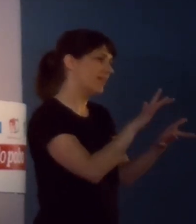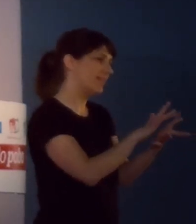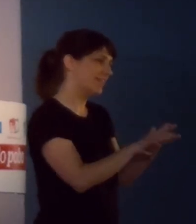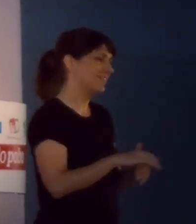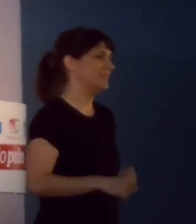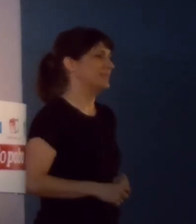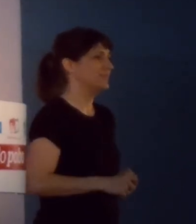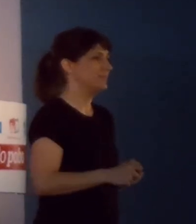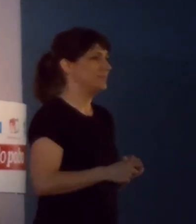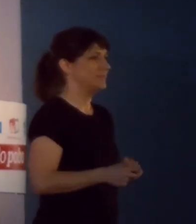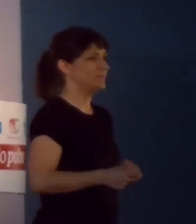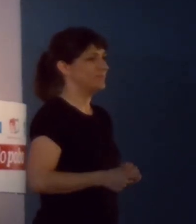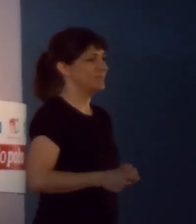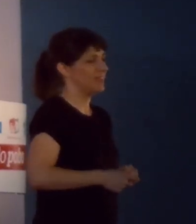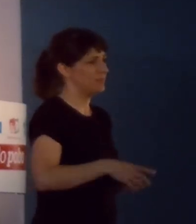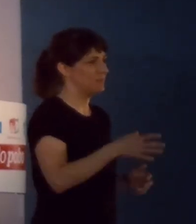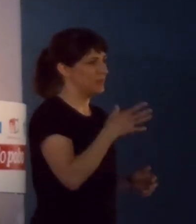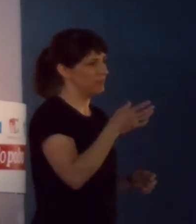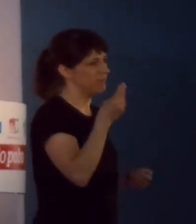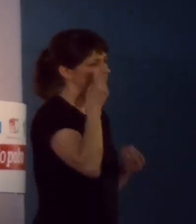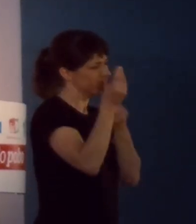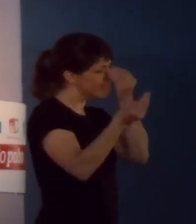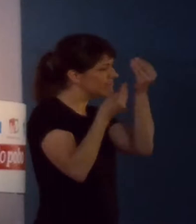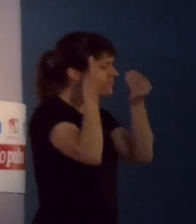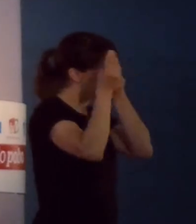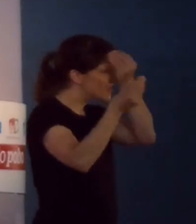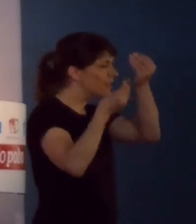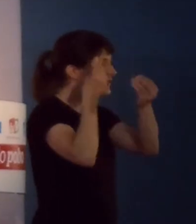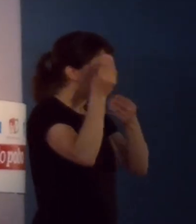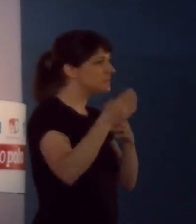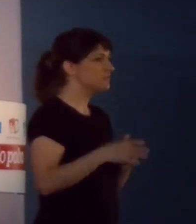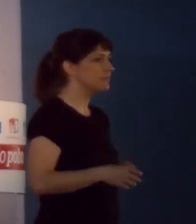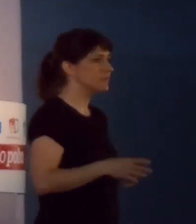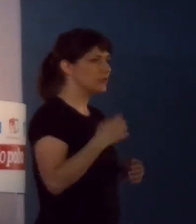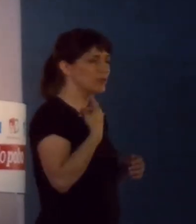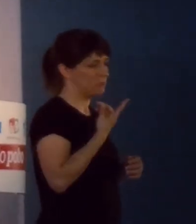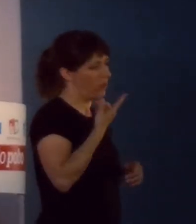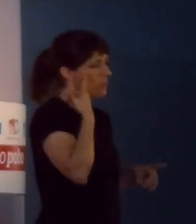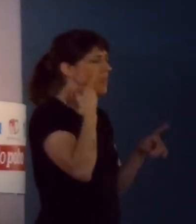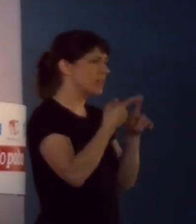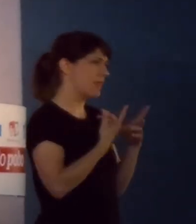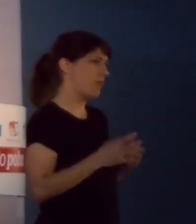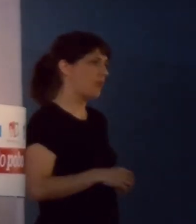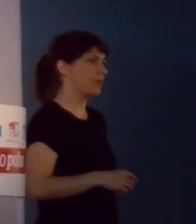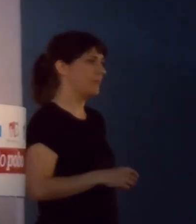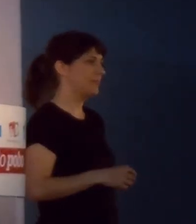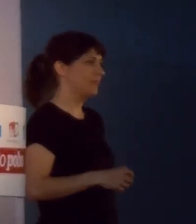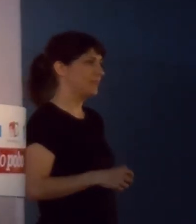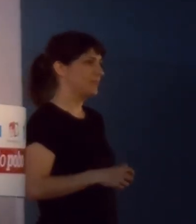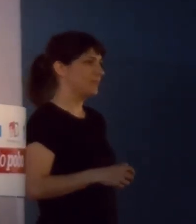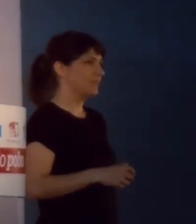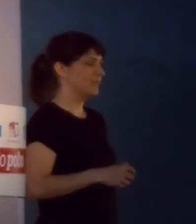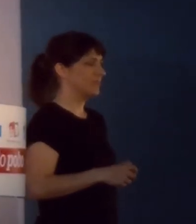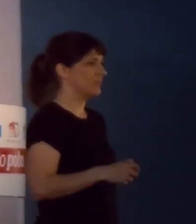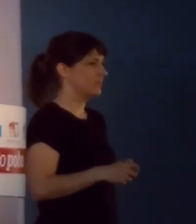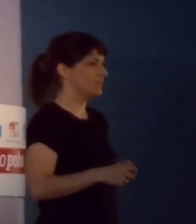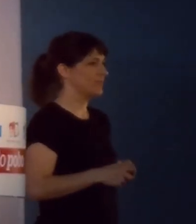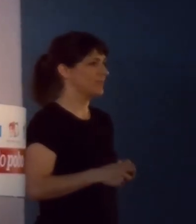para facer unhas reflexións, unhas matinacións que contribúan a irmos